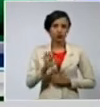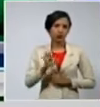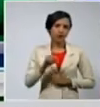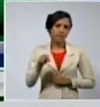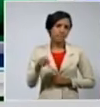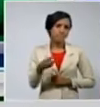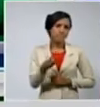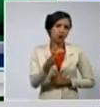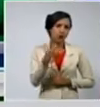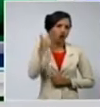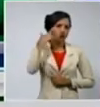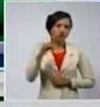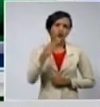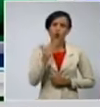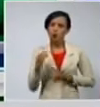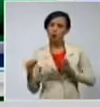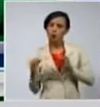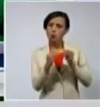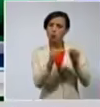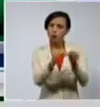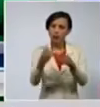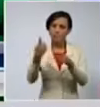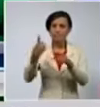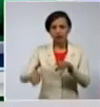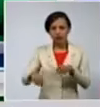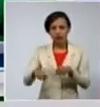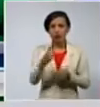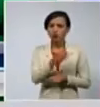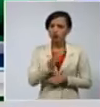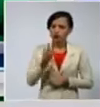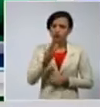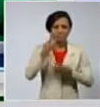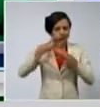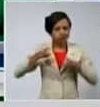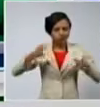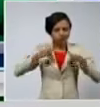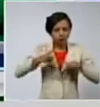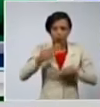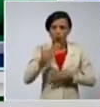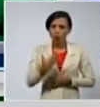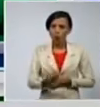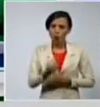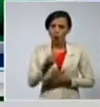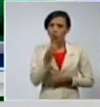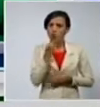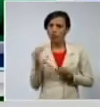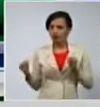infección, aunque se trabaja para lograr obtener esta información.